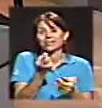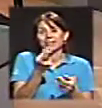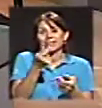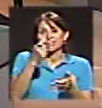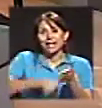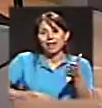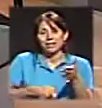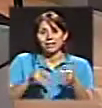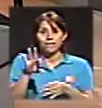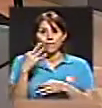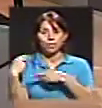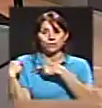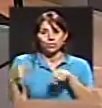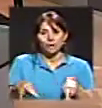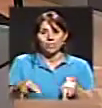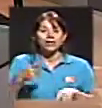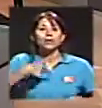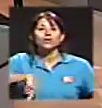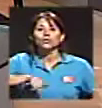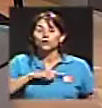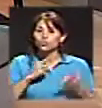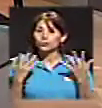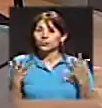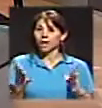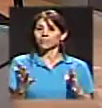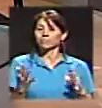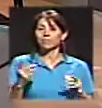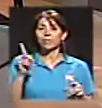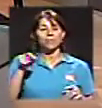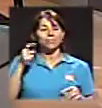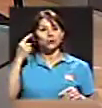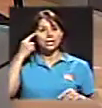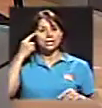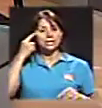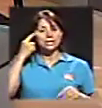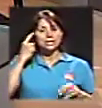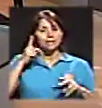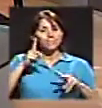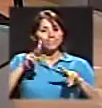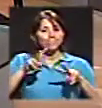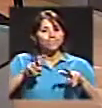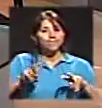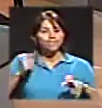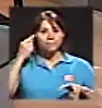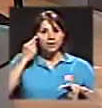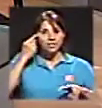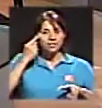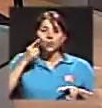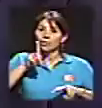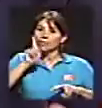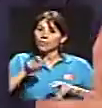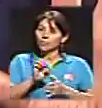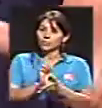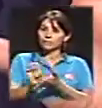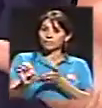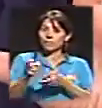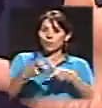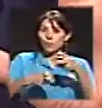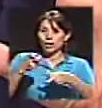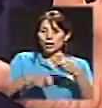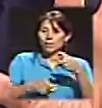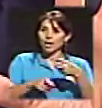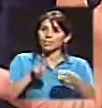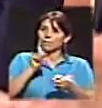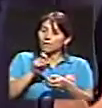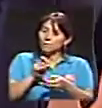irresponsablemente. Ya estamos en un nivel que llama a la reflexión y a la necesidad de entrar a atacar el problema